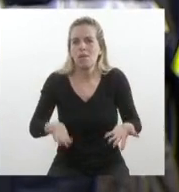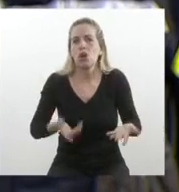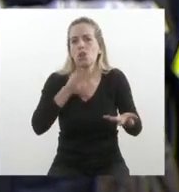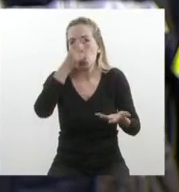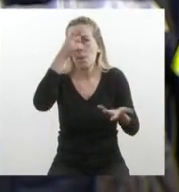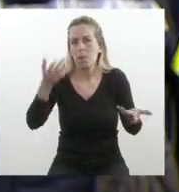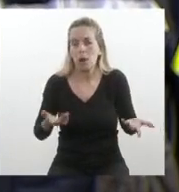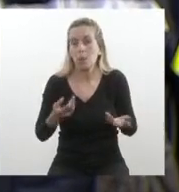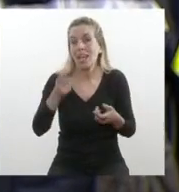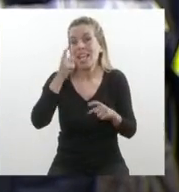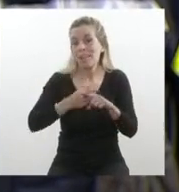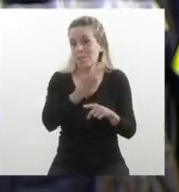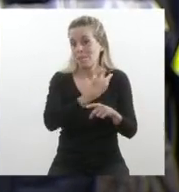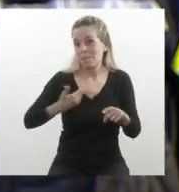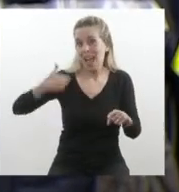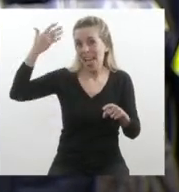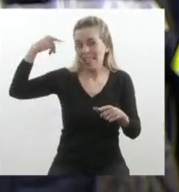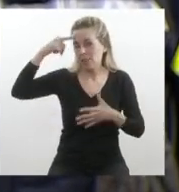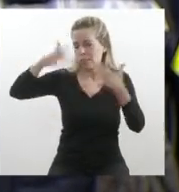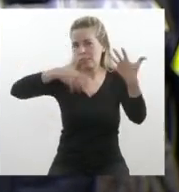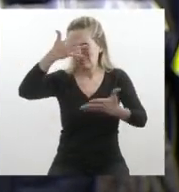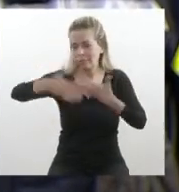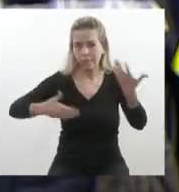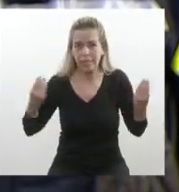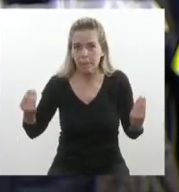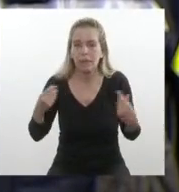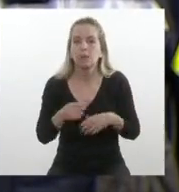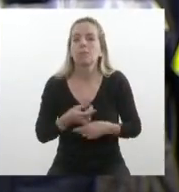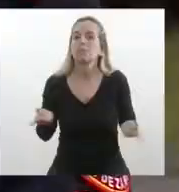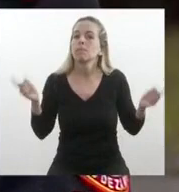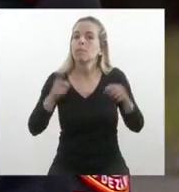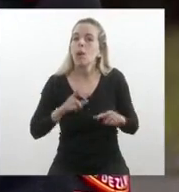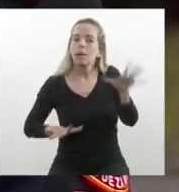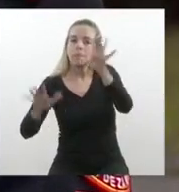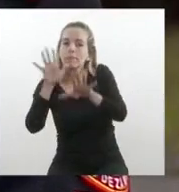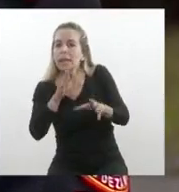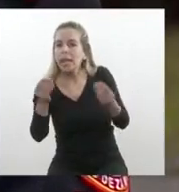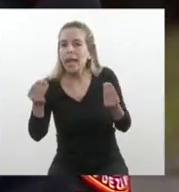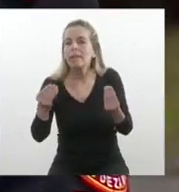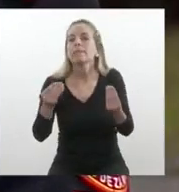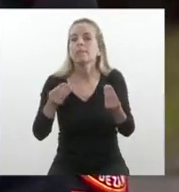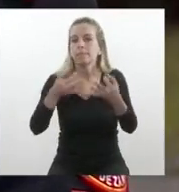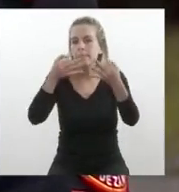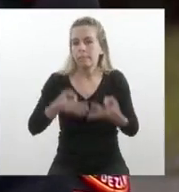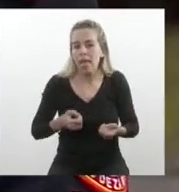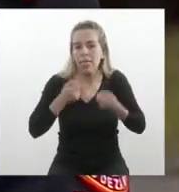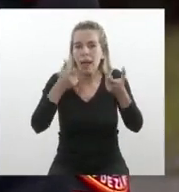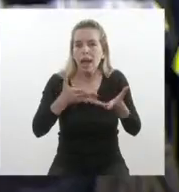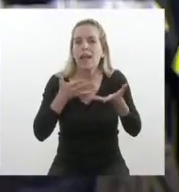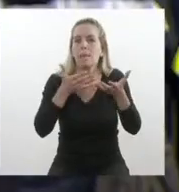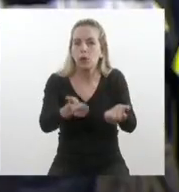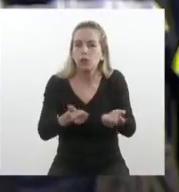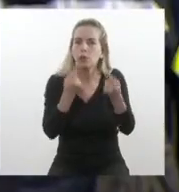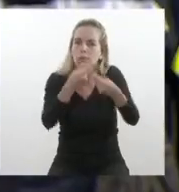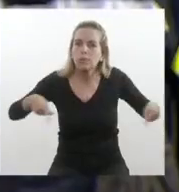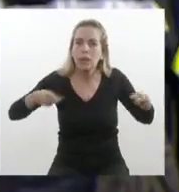Porque en los 4 años previos se desordenaron. Volver a poner las cosas en orden quiere decir volver a dotar de recursos